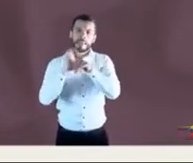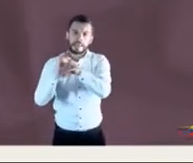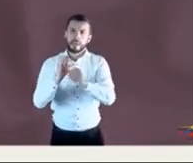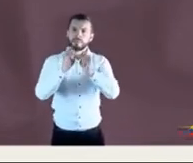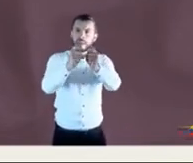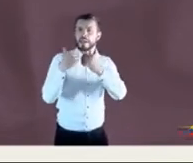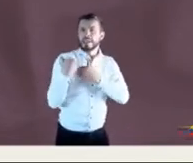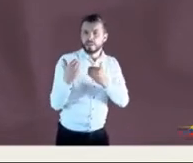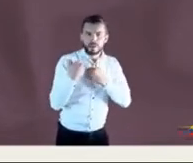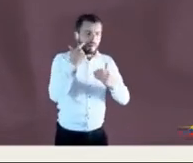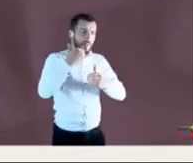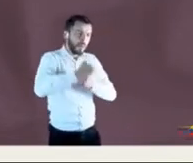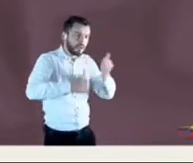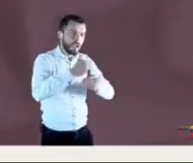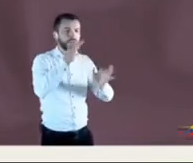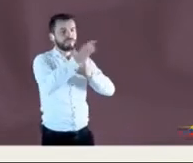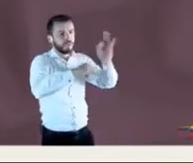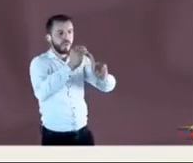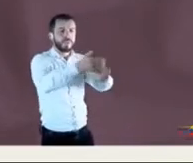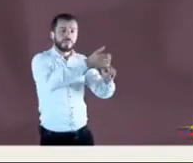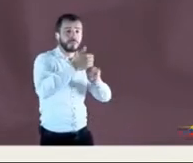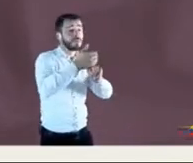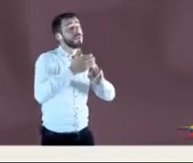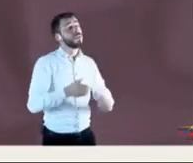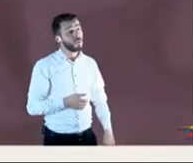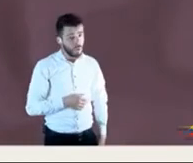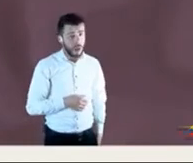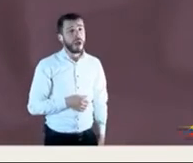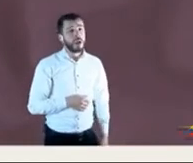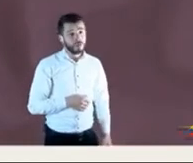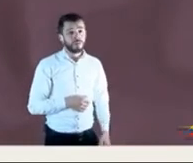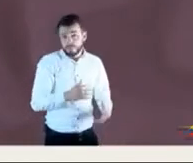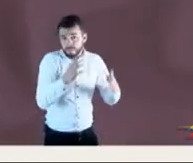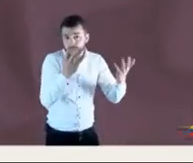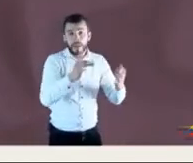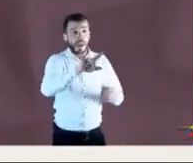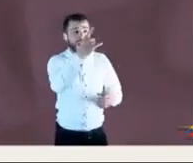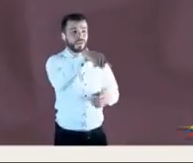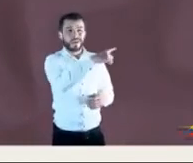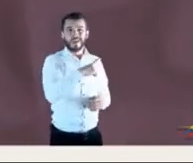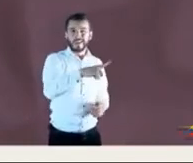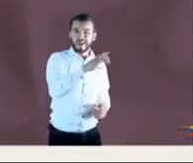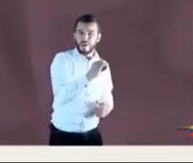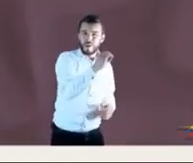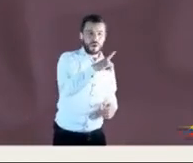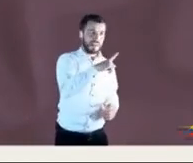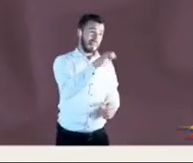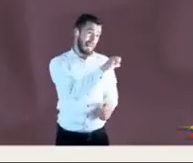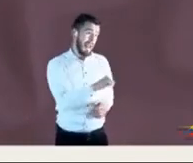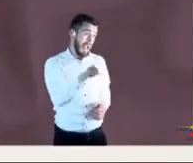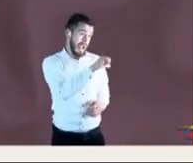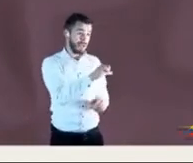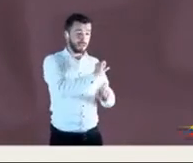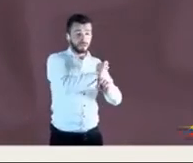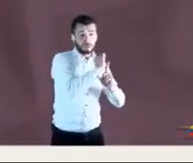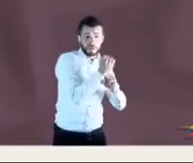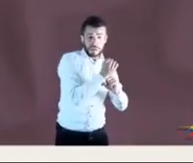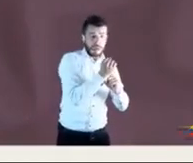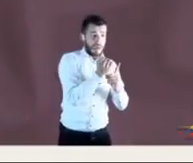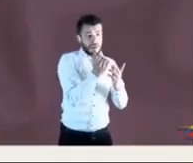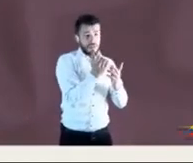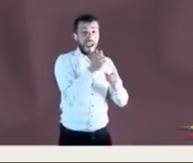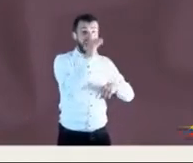han servido para prevenir casos de violaciones de los derechos de las líderes y lideresas y líderes sociales cuando han